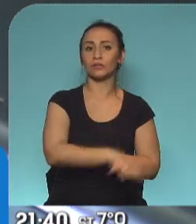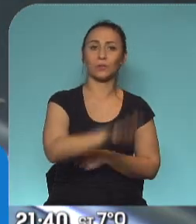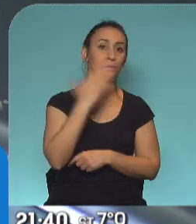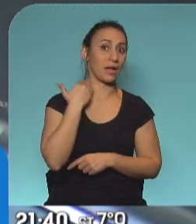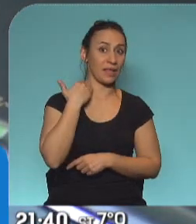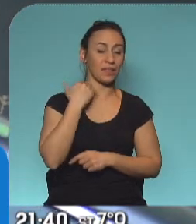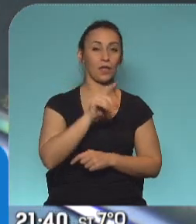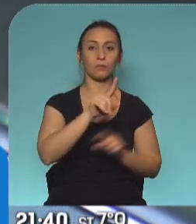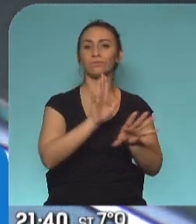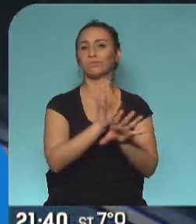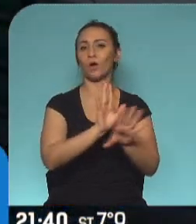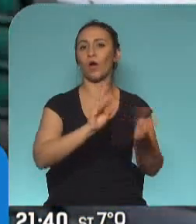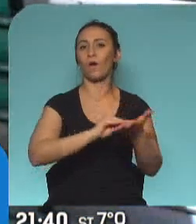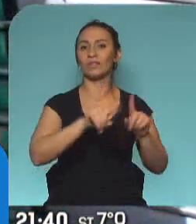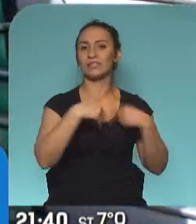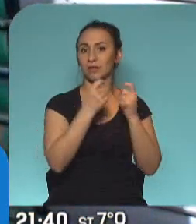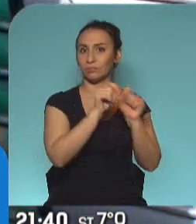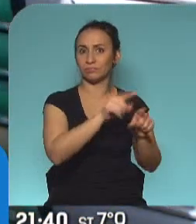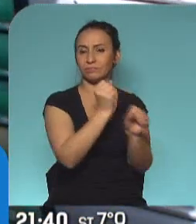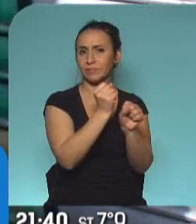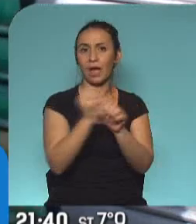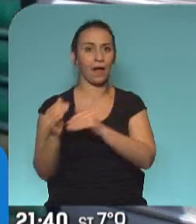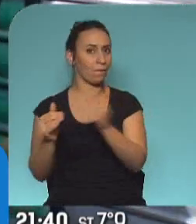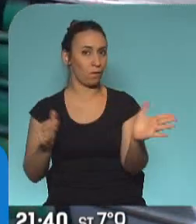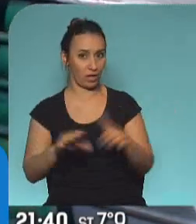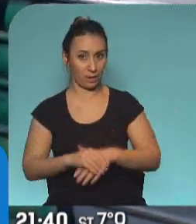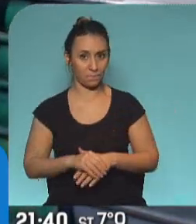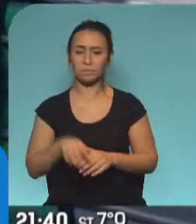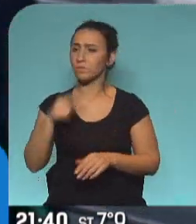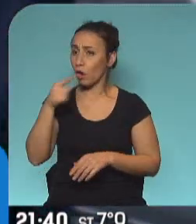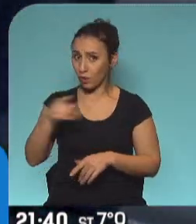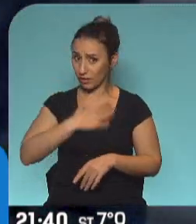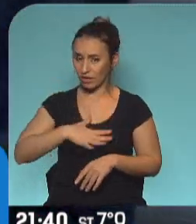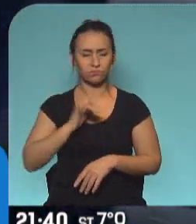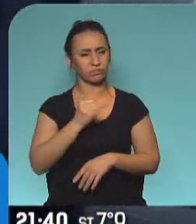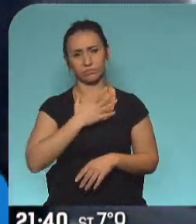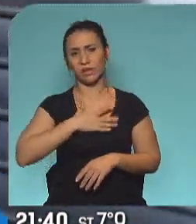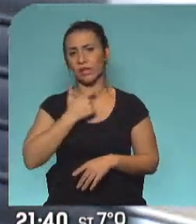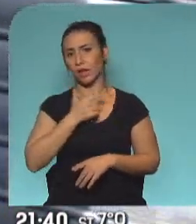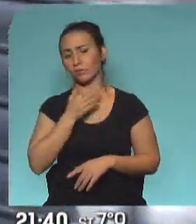Mataderos. ¿Ingresa tranquilo al juzgado? Sí, estoy tranquilo, quiero ir a declarar. Vamos. Bueno.